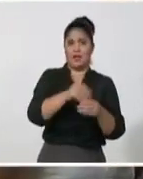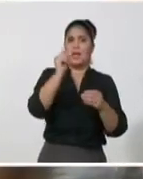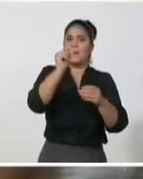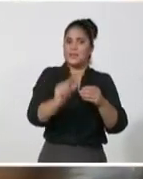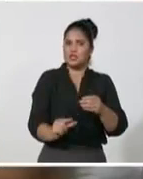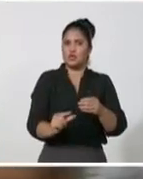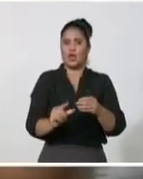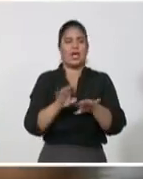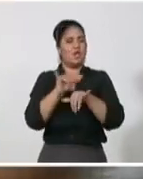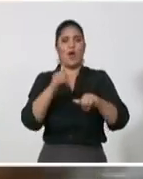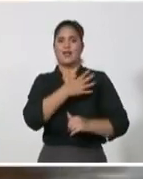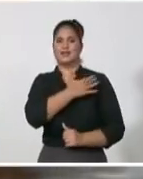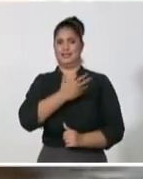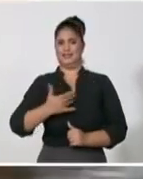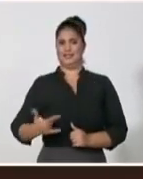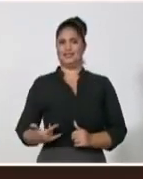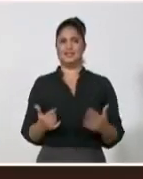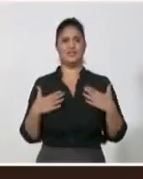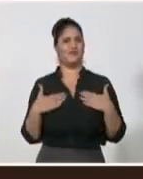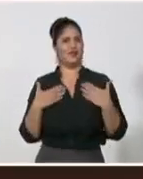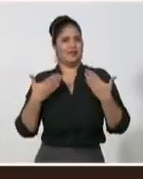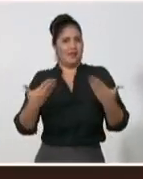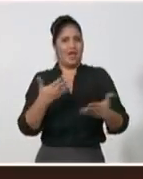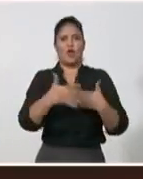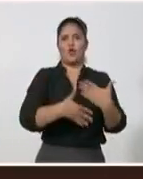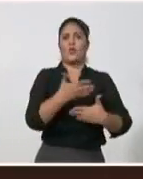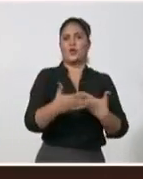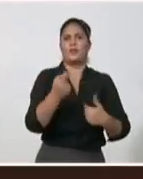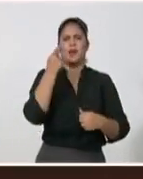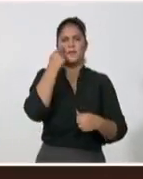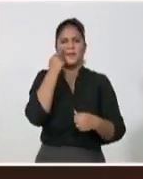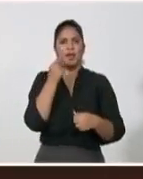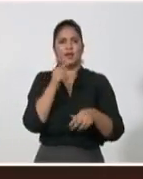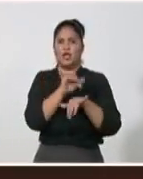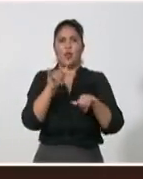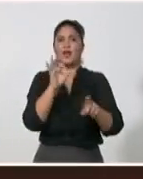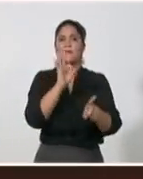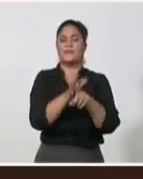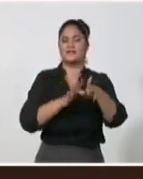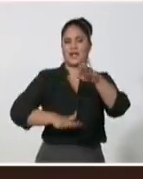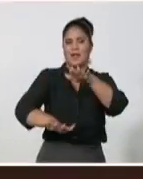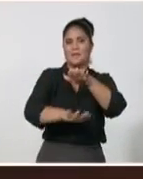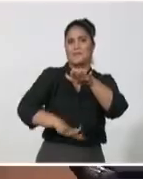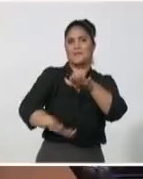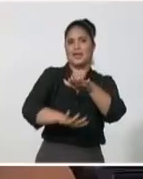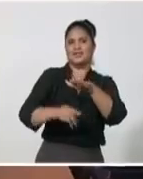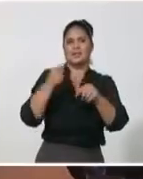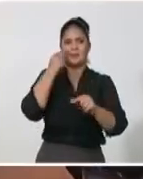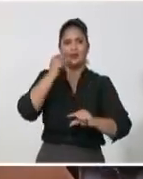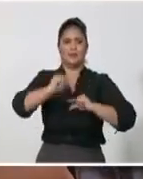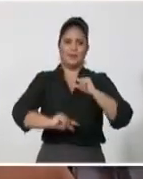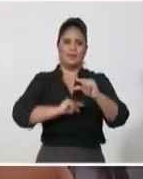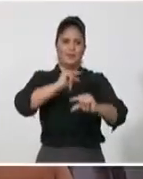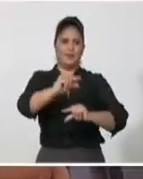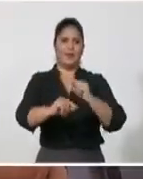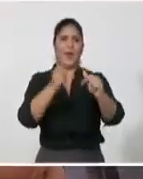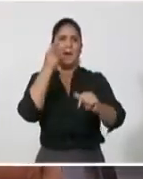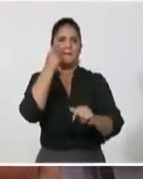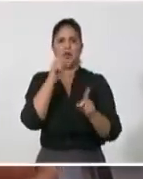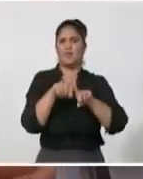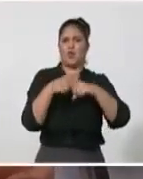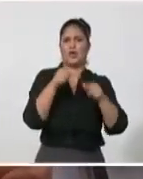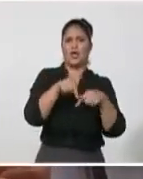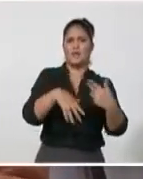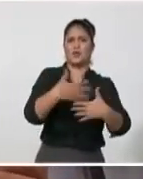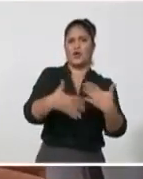sensibilidad con los problemas de la gente, constantemente va a ir a la base, porque va a ir buscando los problemas y las respuestas en la base. Los cuadros